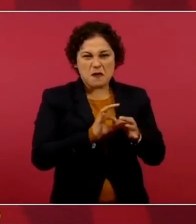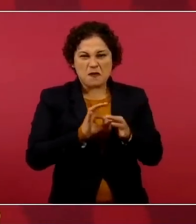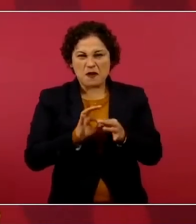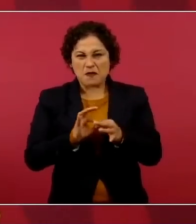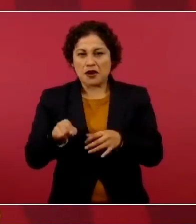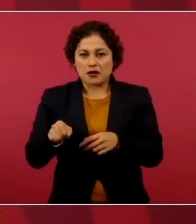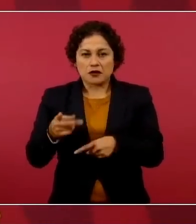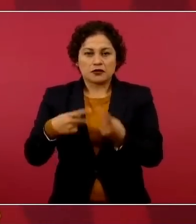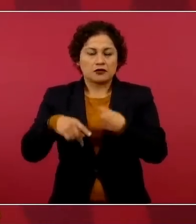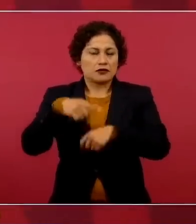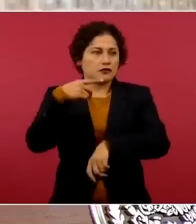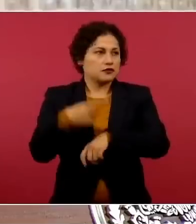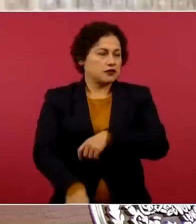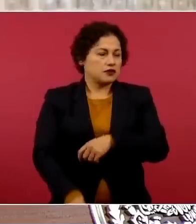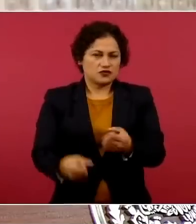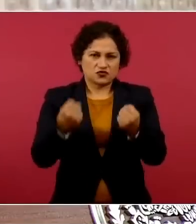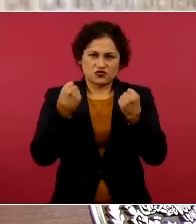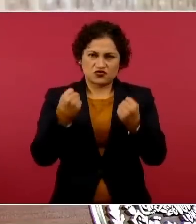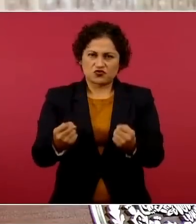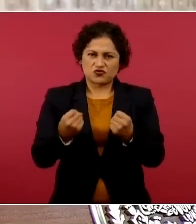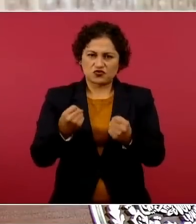Por ejemplo, en la UNAM